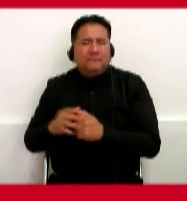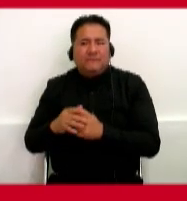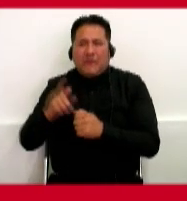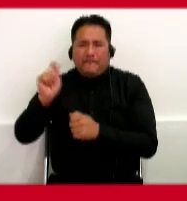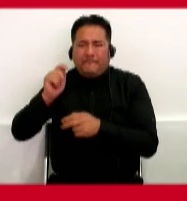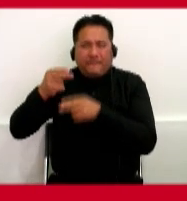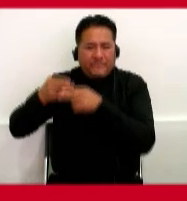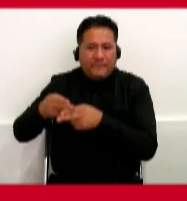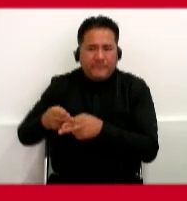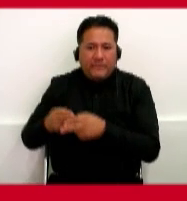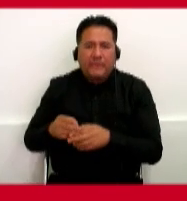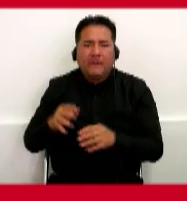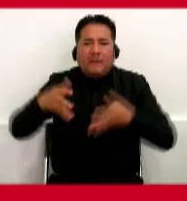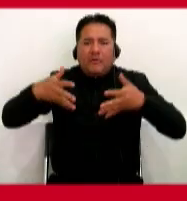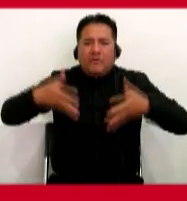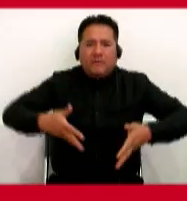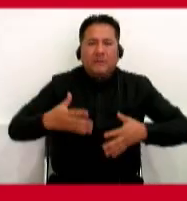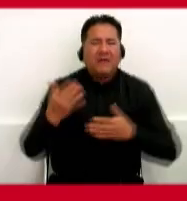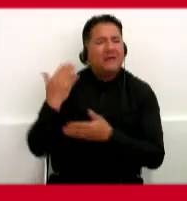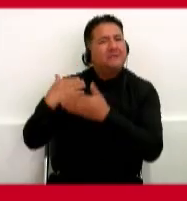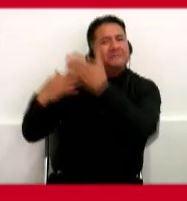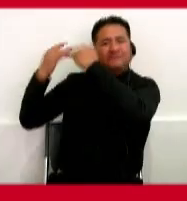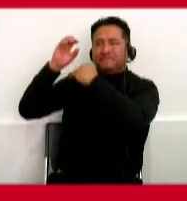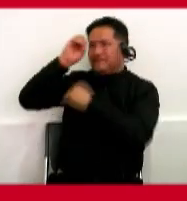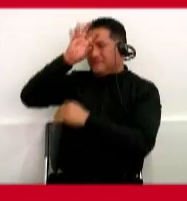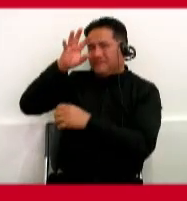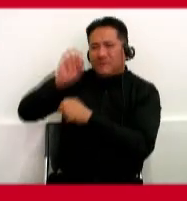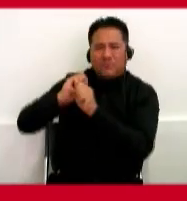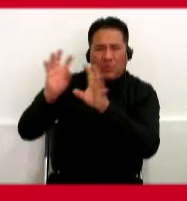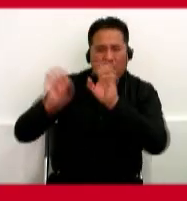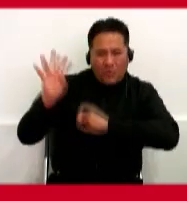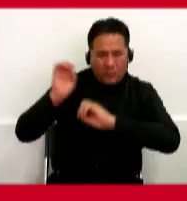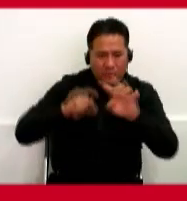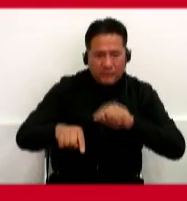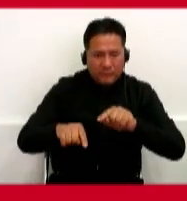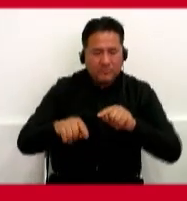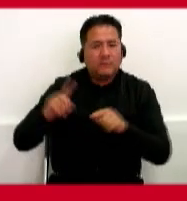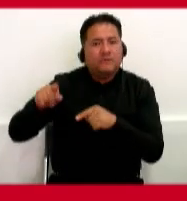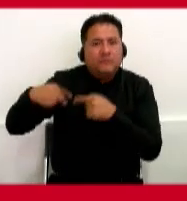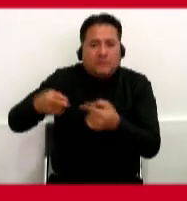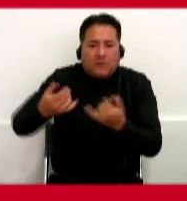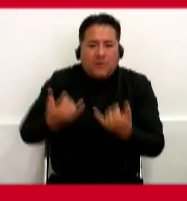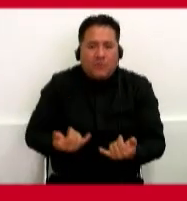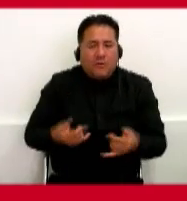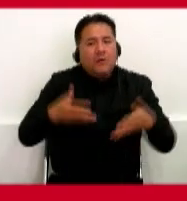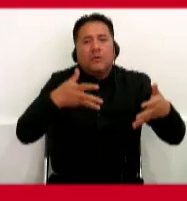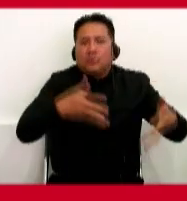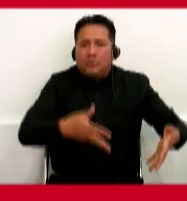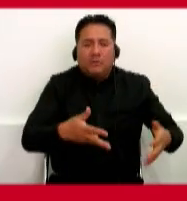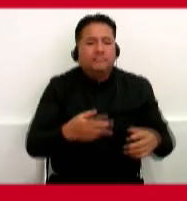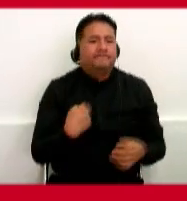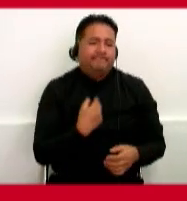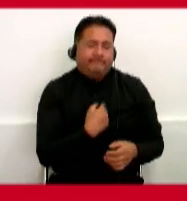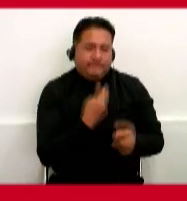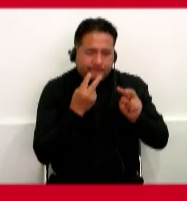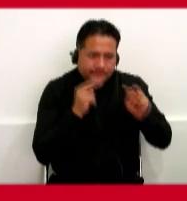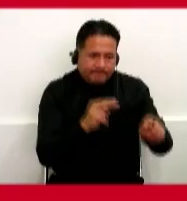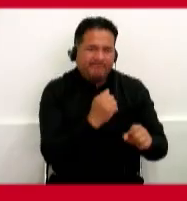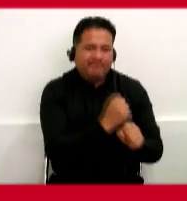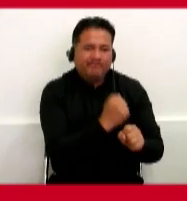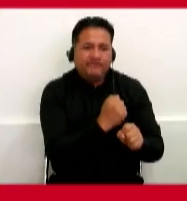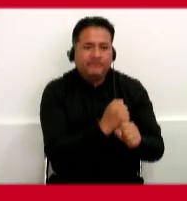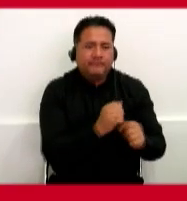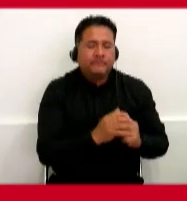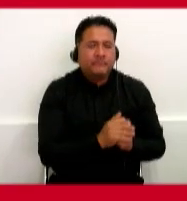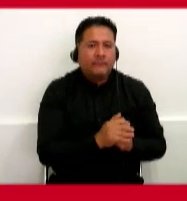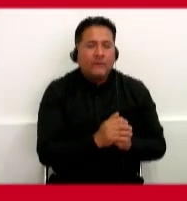pilares producto de las explotaciones anteriores. En la parte intermedia de la mina, en lo que es la parte de Andaichagua, identificamos una